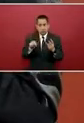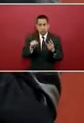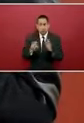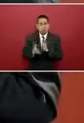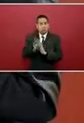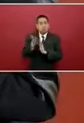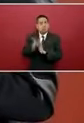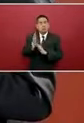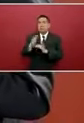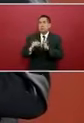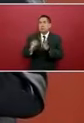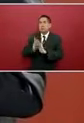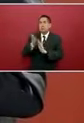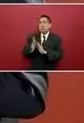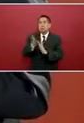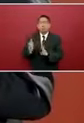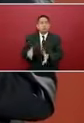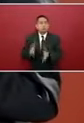construcción